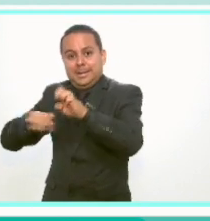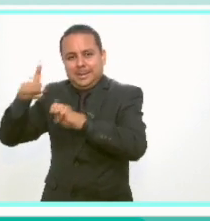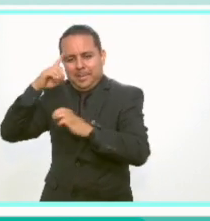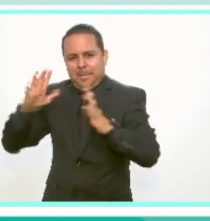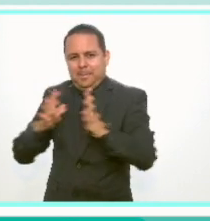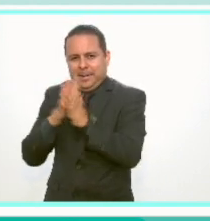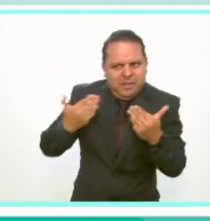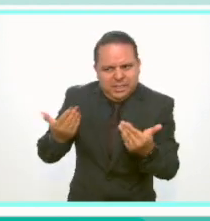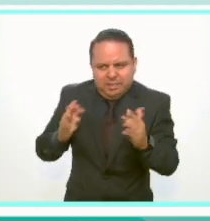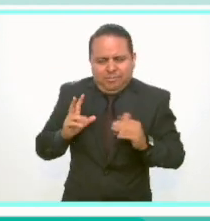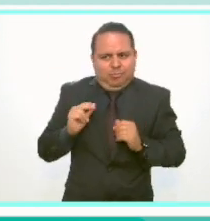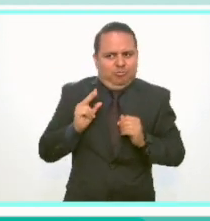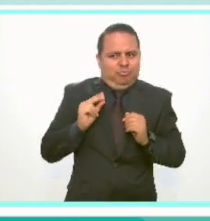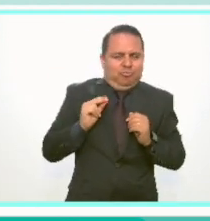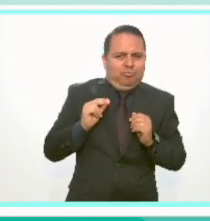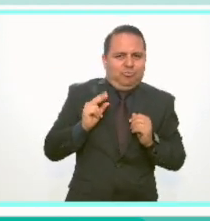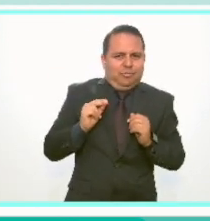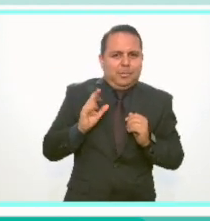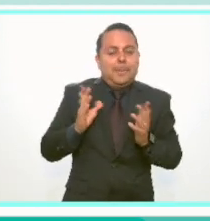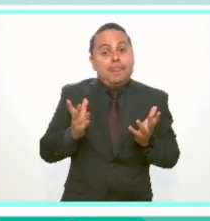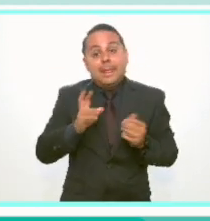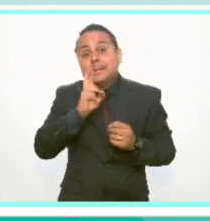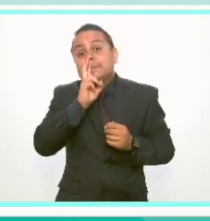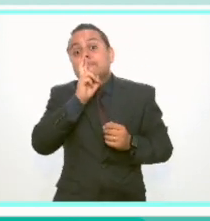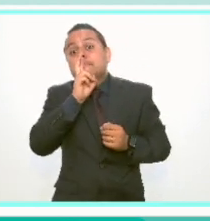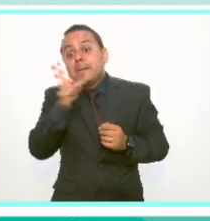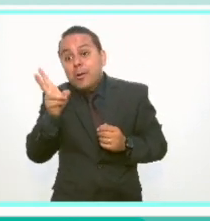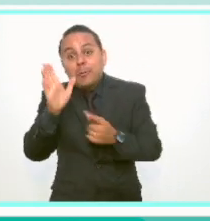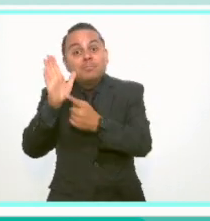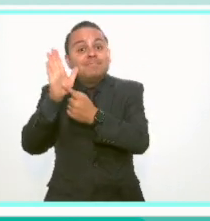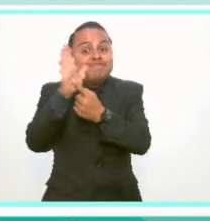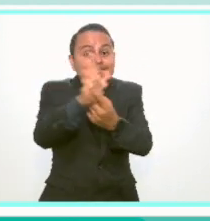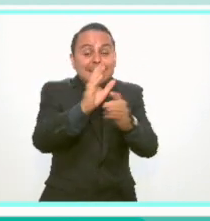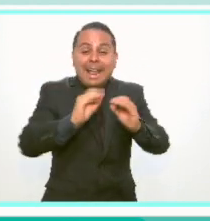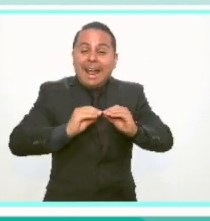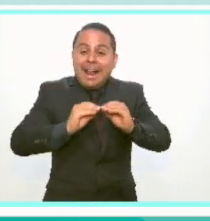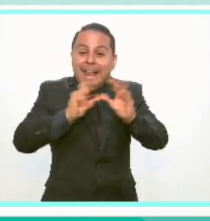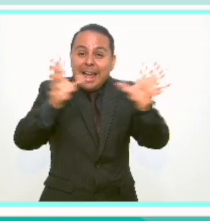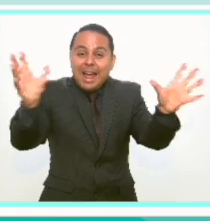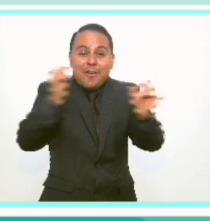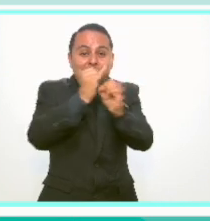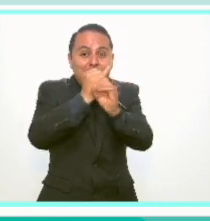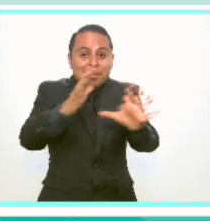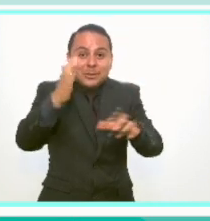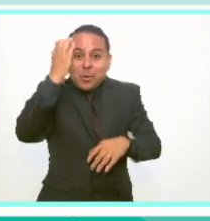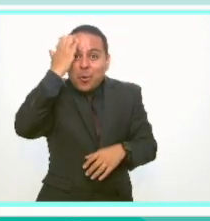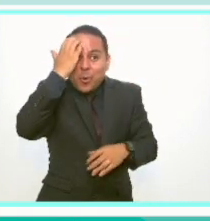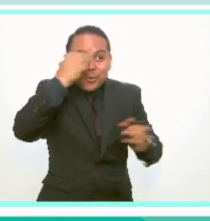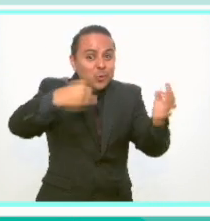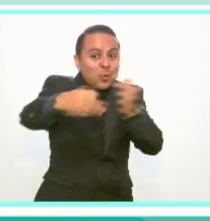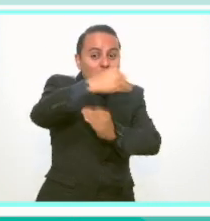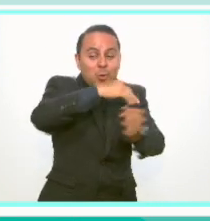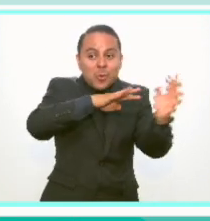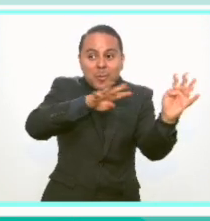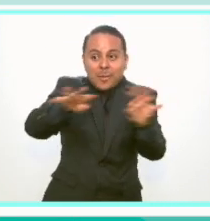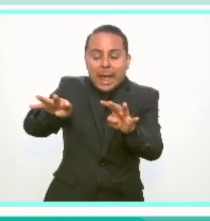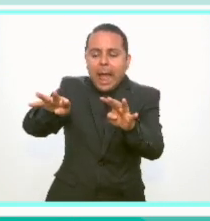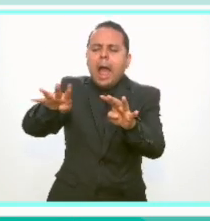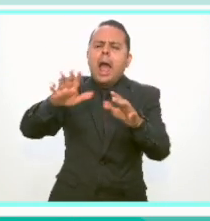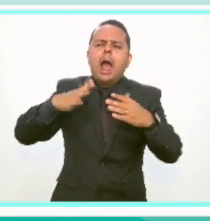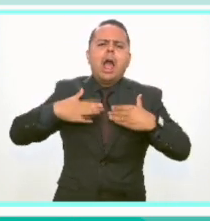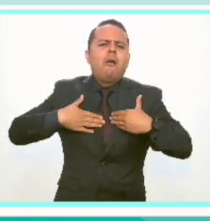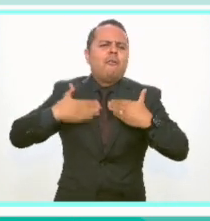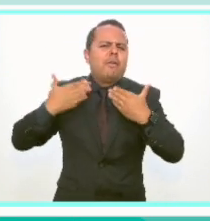estatal mayoritaria. Es mejor que se conozca por qué fueron los incidentes para que la población